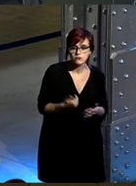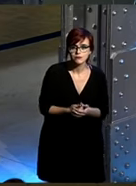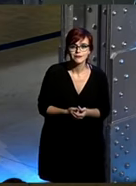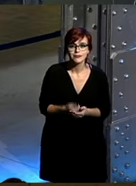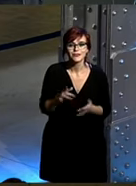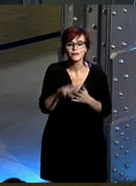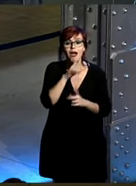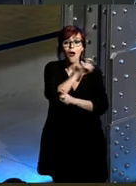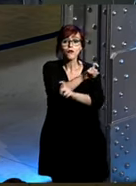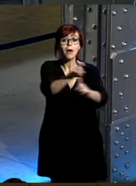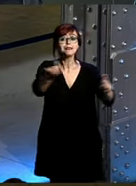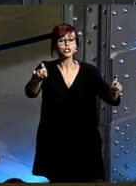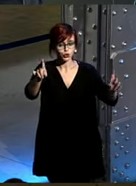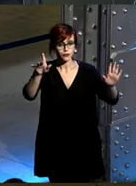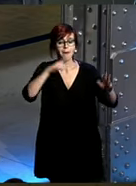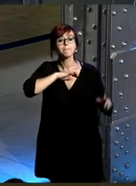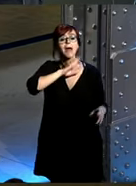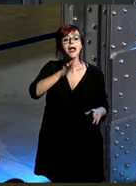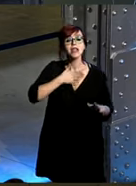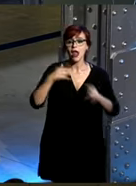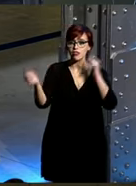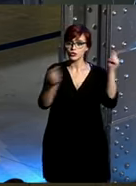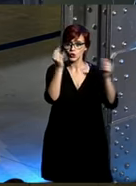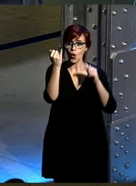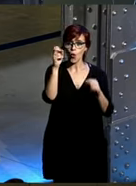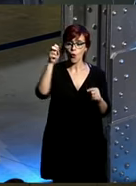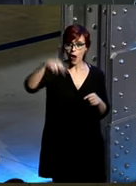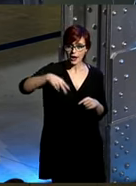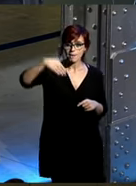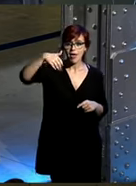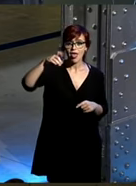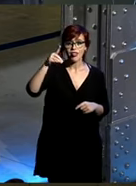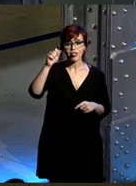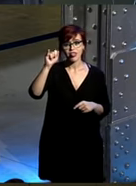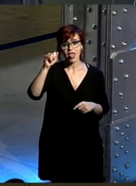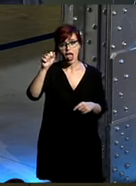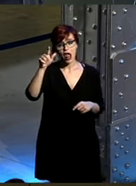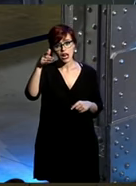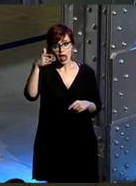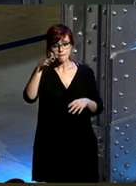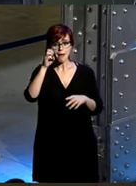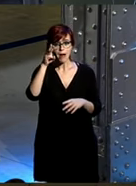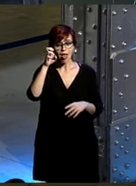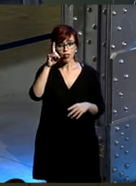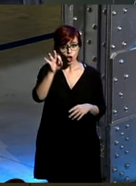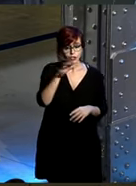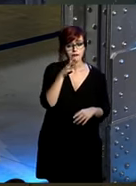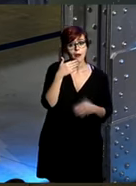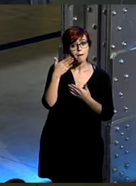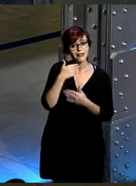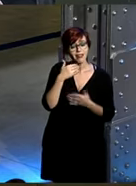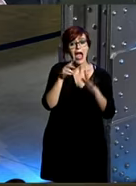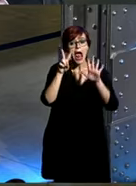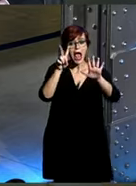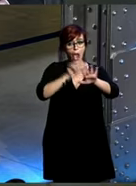Un aviso parroquial. Mañana vamos a seguir esta discusión con Juan en el Media Lab Prado, así que si quieren profundizar más sobre eso, a las 7 de la